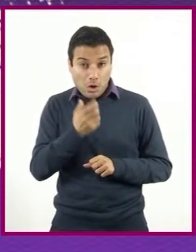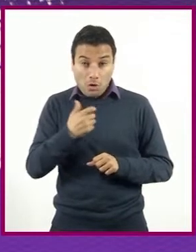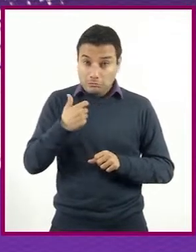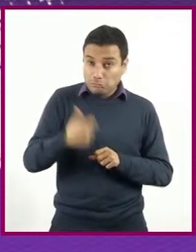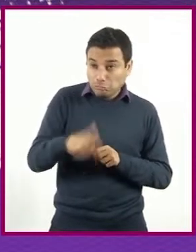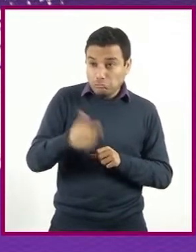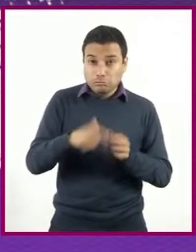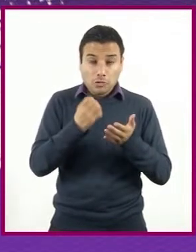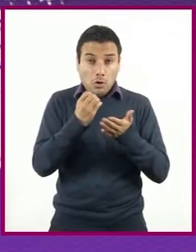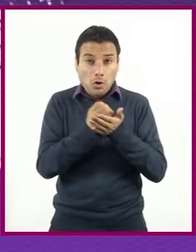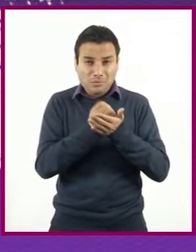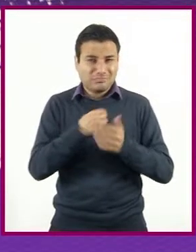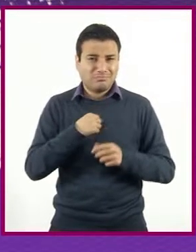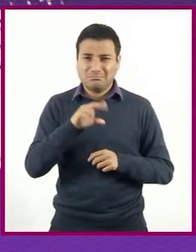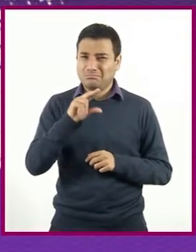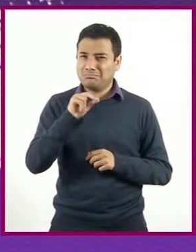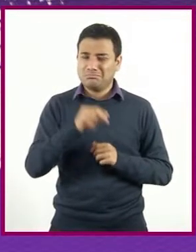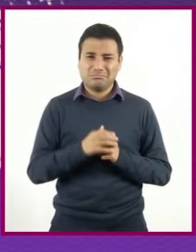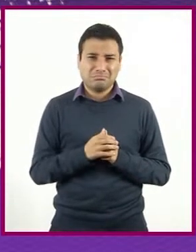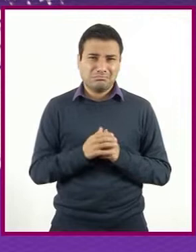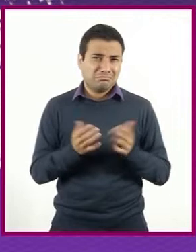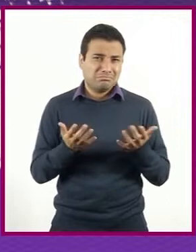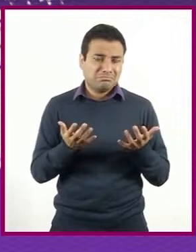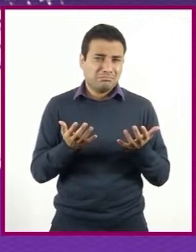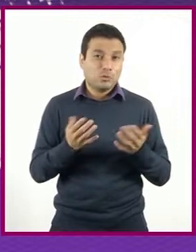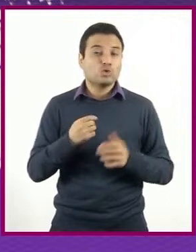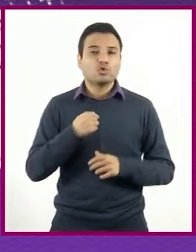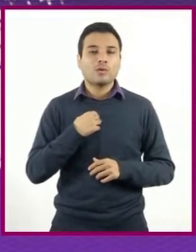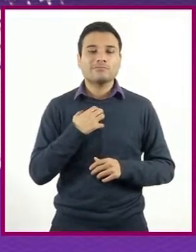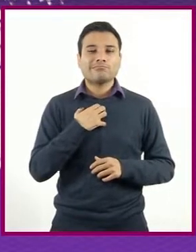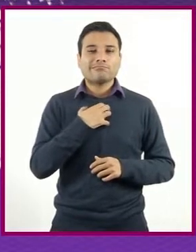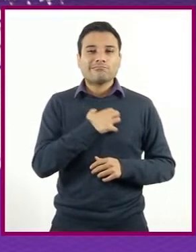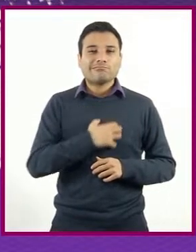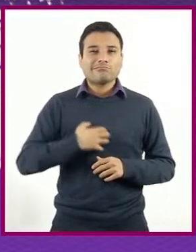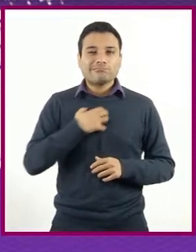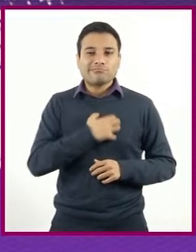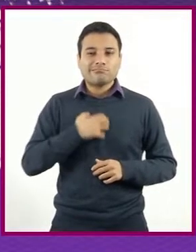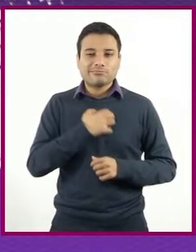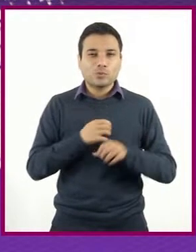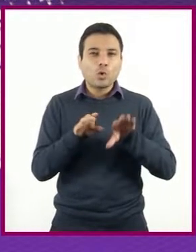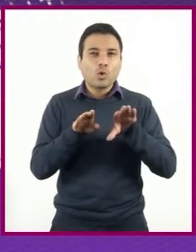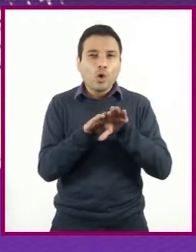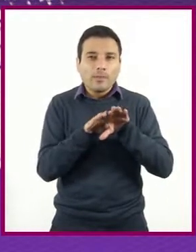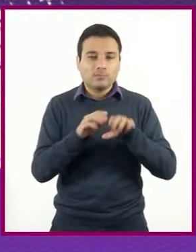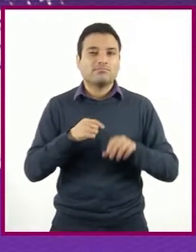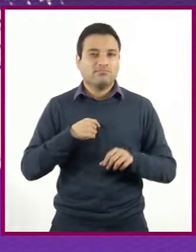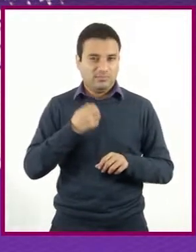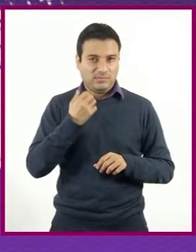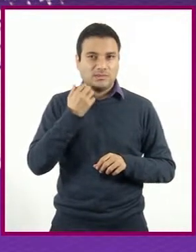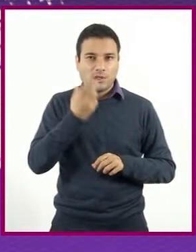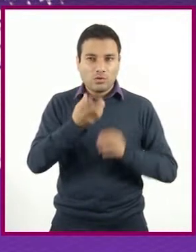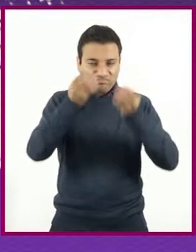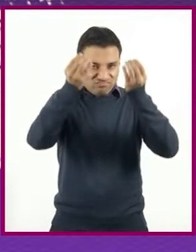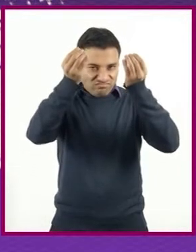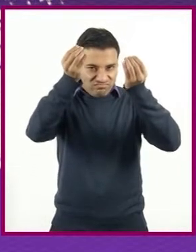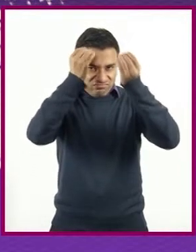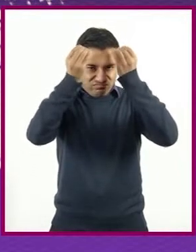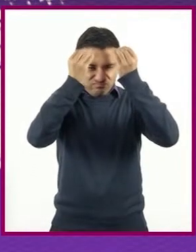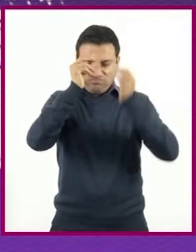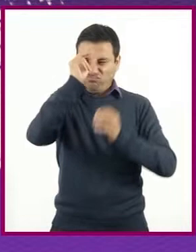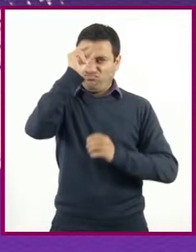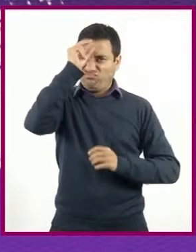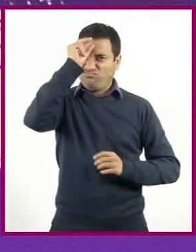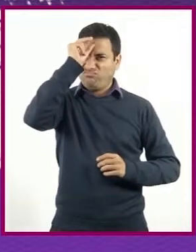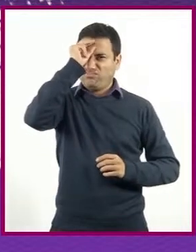así siempre me causa más contento poner riquezas en mi entendimiento y no mi entendimiento en las